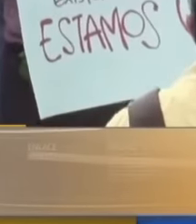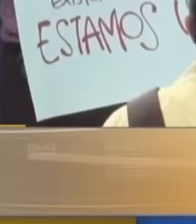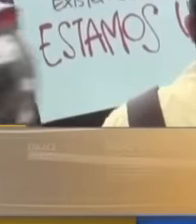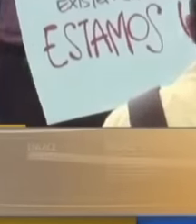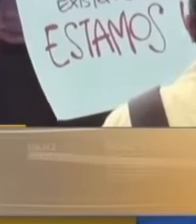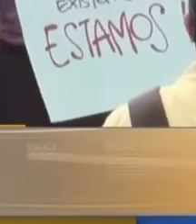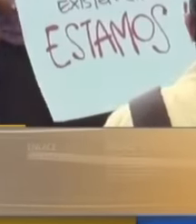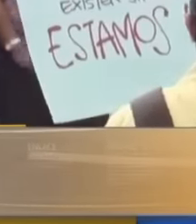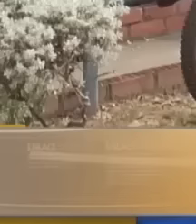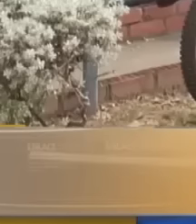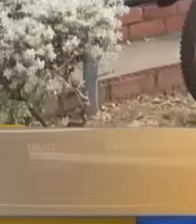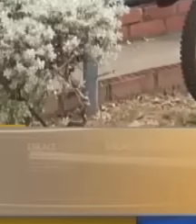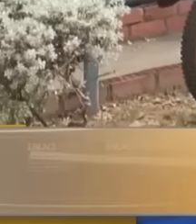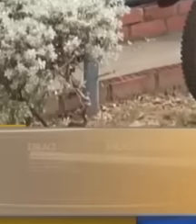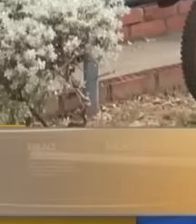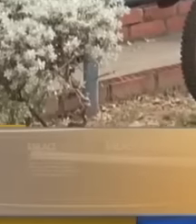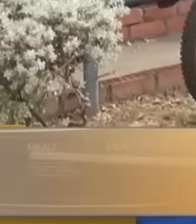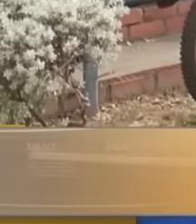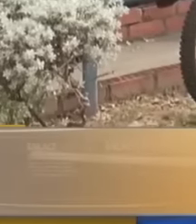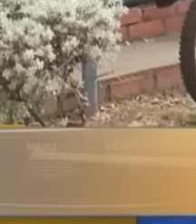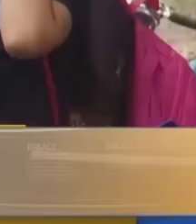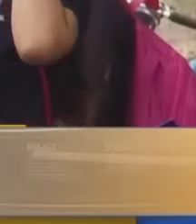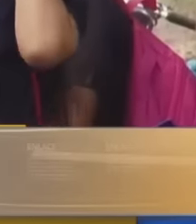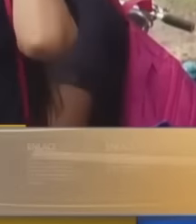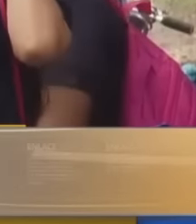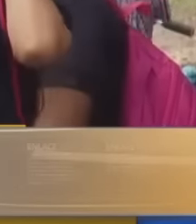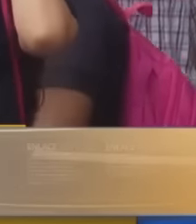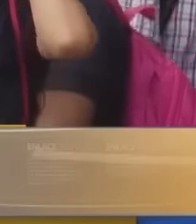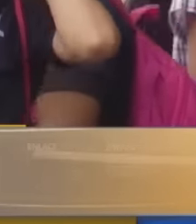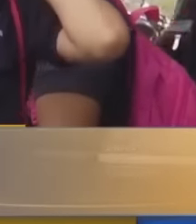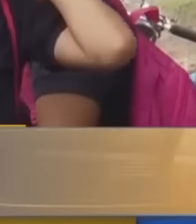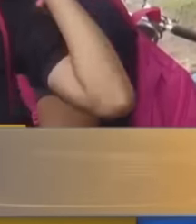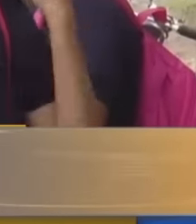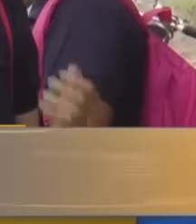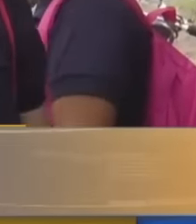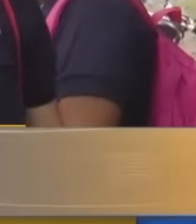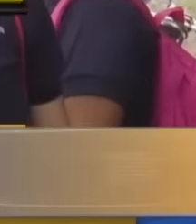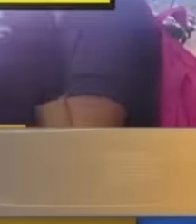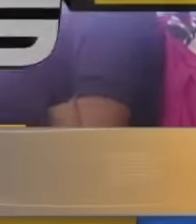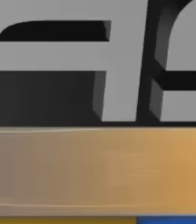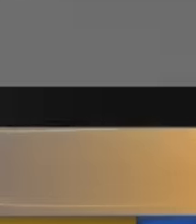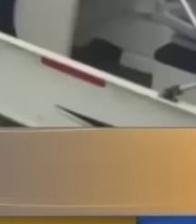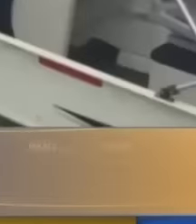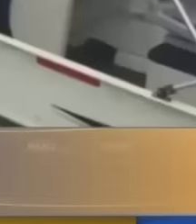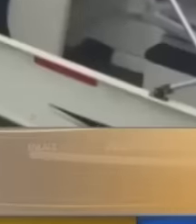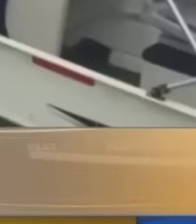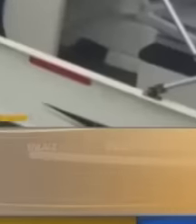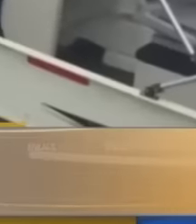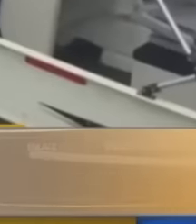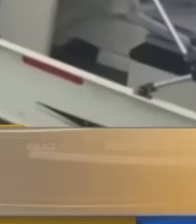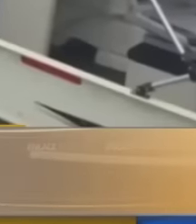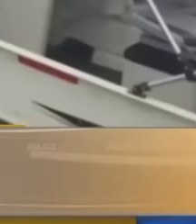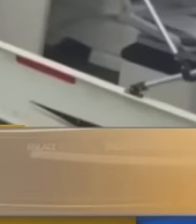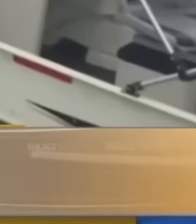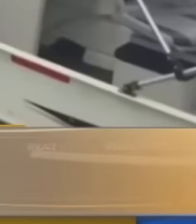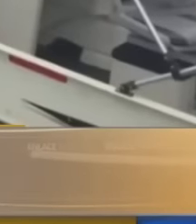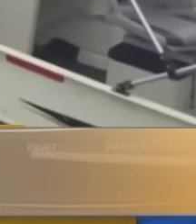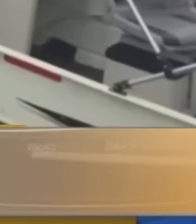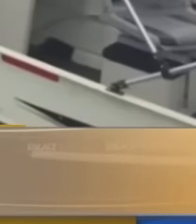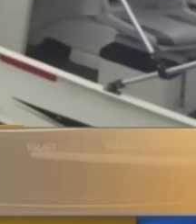aprendices e instructores aseguran que el gobierno quiere acabar con esta entidad conocida como la Universidad de los Pobres. De nuevo, ambientalistas se